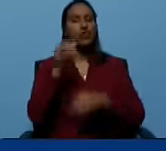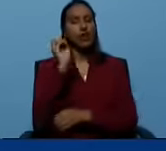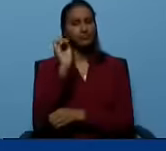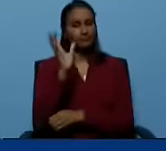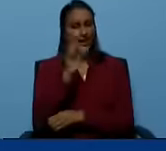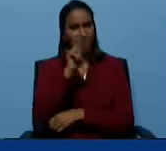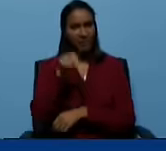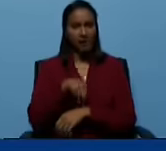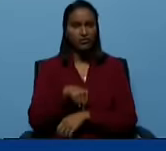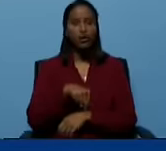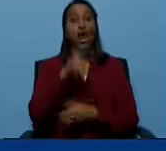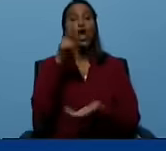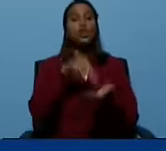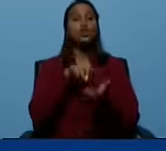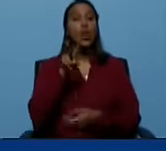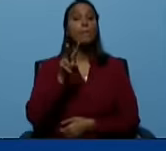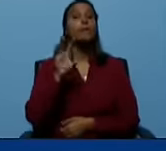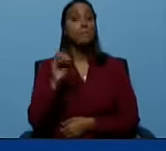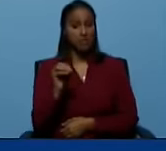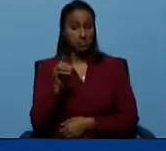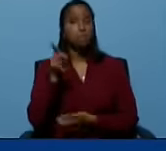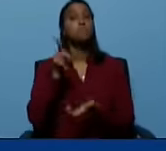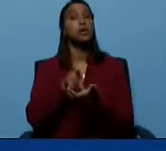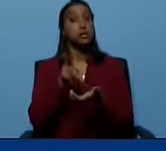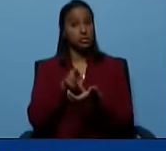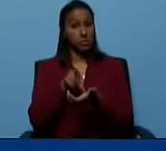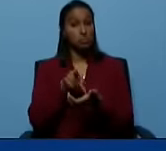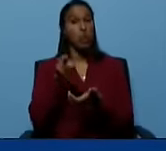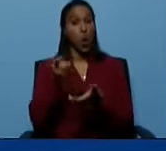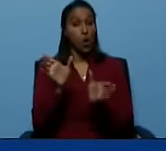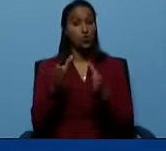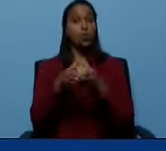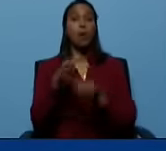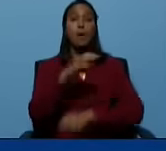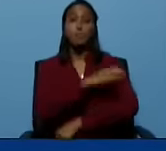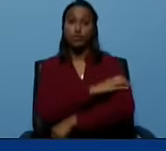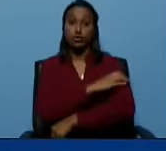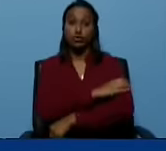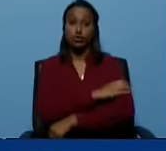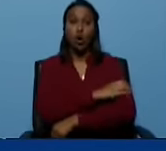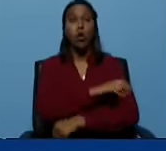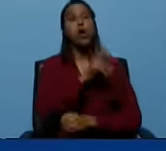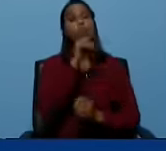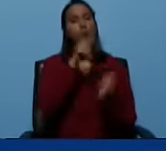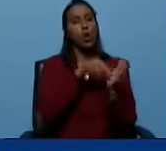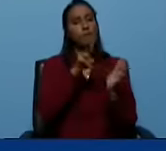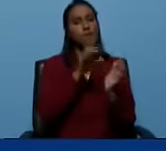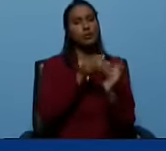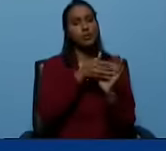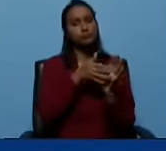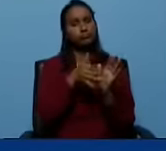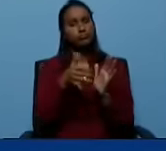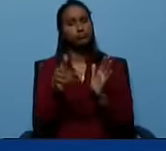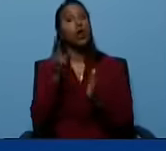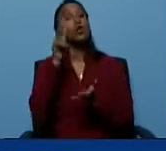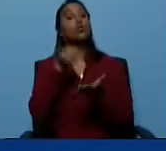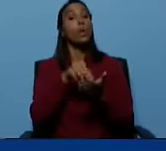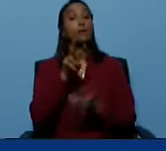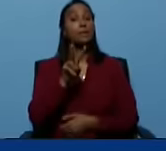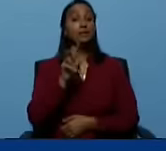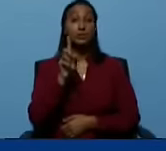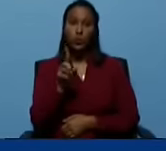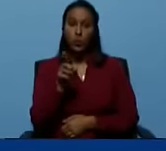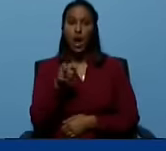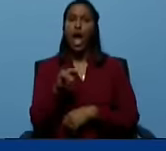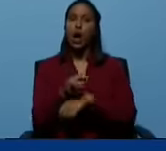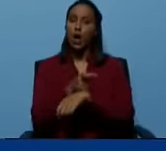y participó una parte de la oposición. En el 2021 vinieron las elecciones de gobernaciones y alcaldía